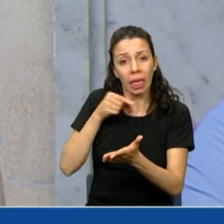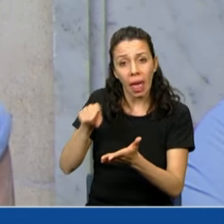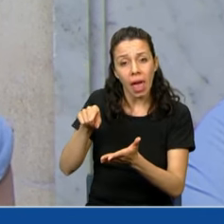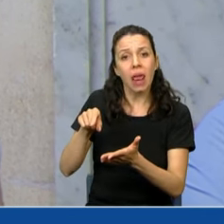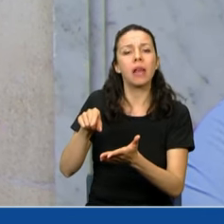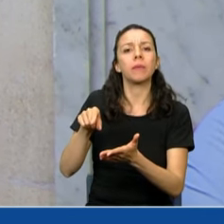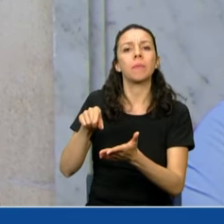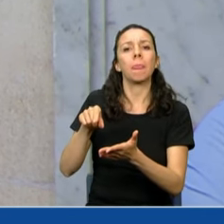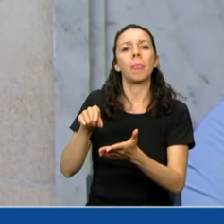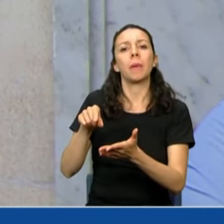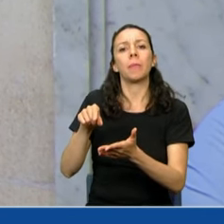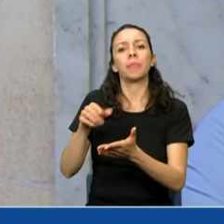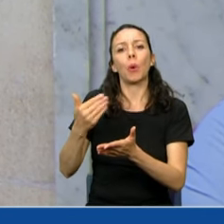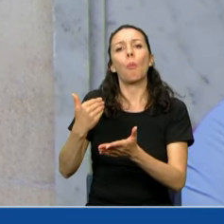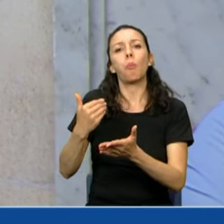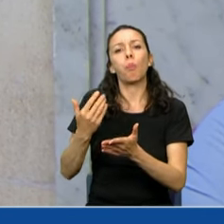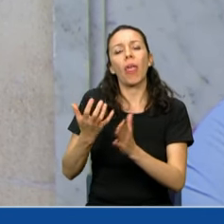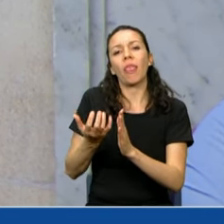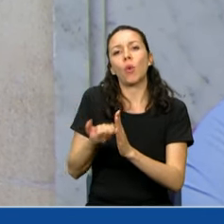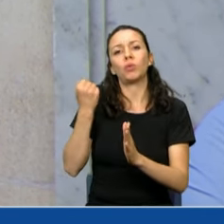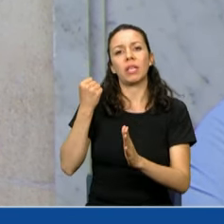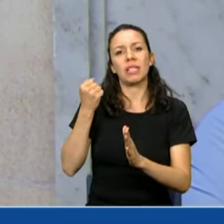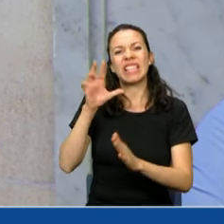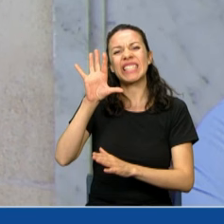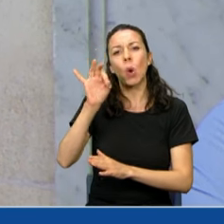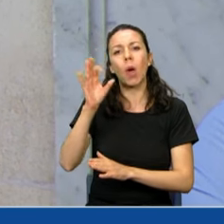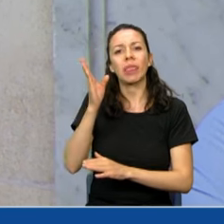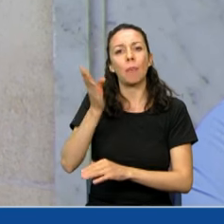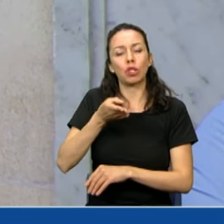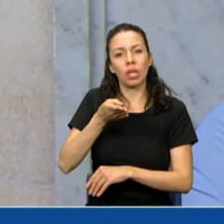a partir de que empiecen a exportar el